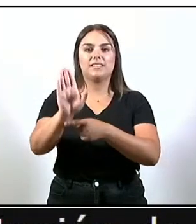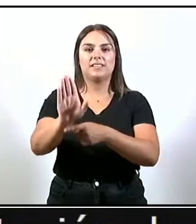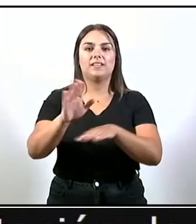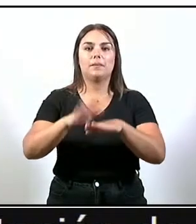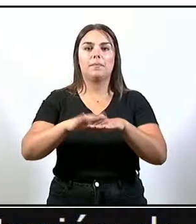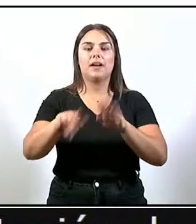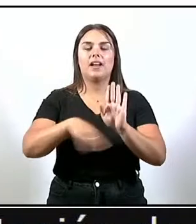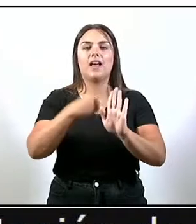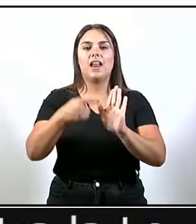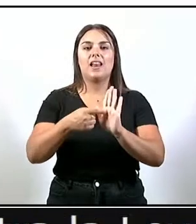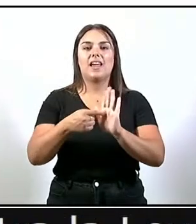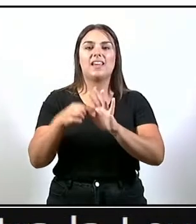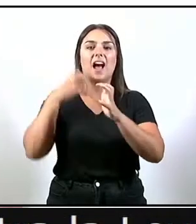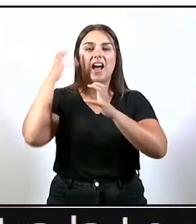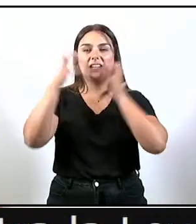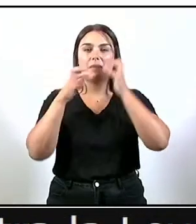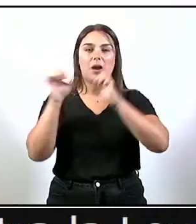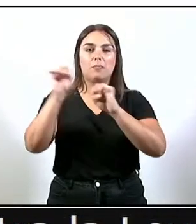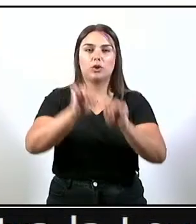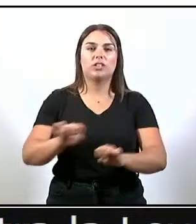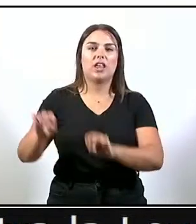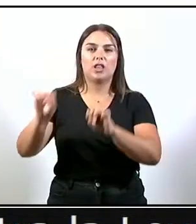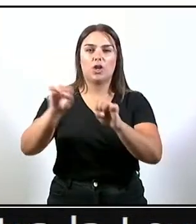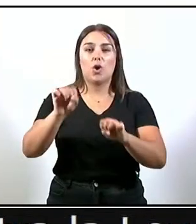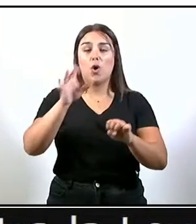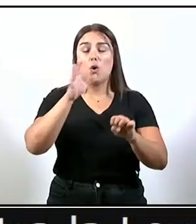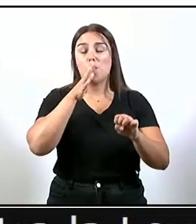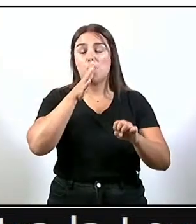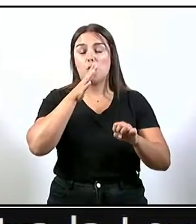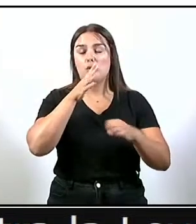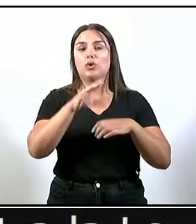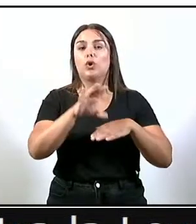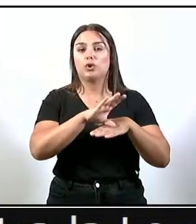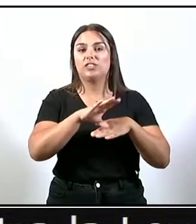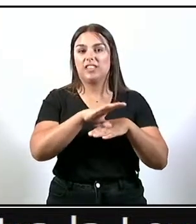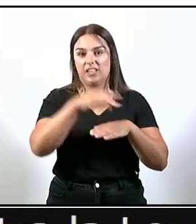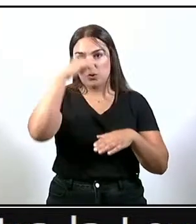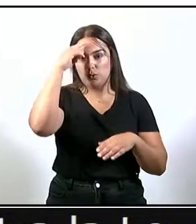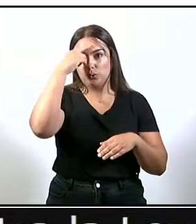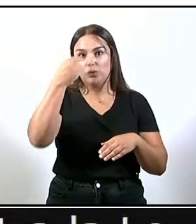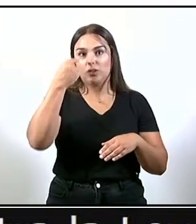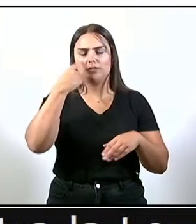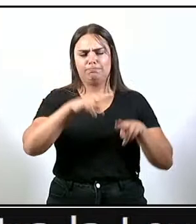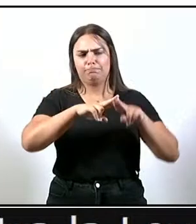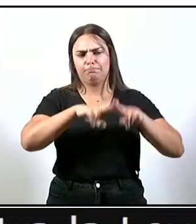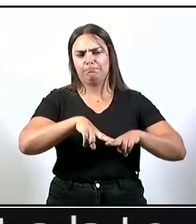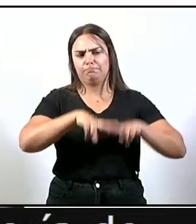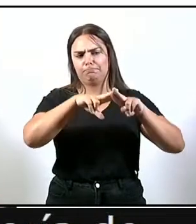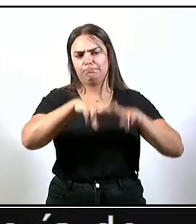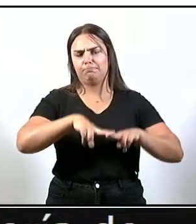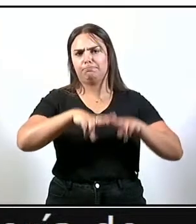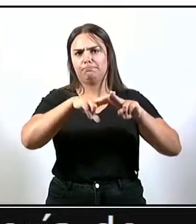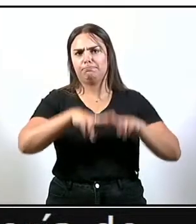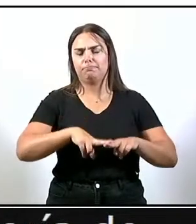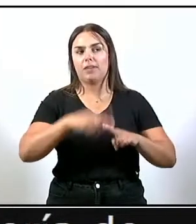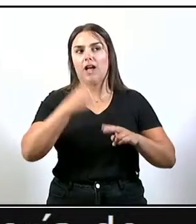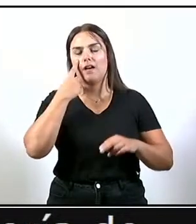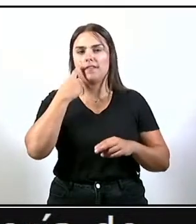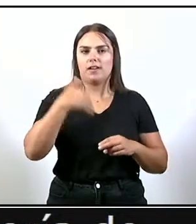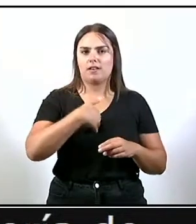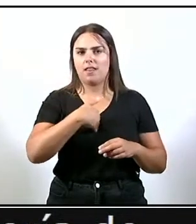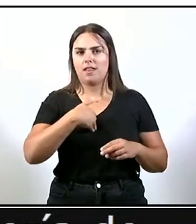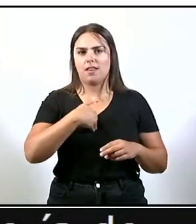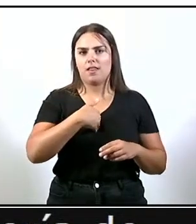Animal, porque desde la Consejería de Agricultura se está valorando el contenido y la posición que mantienen es